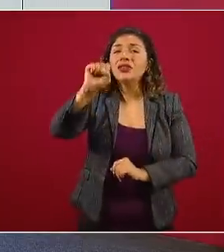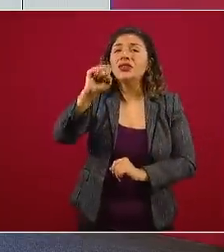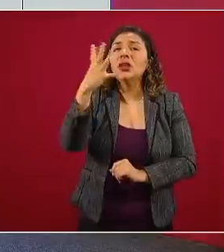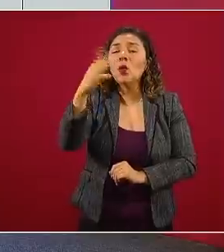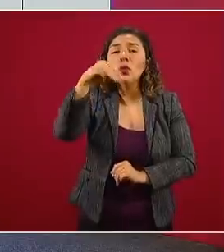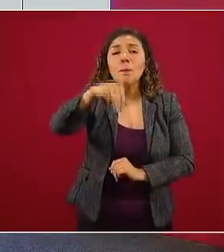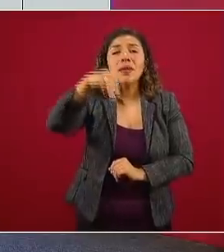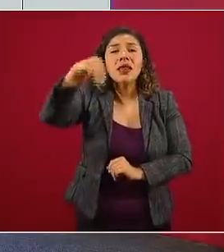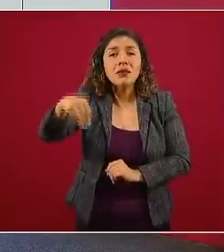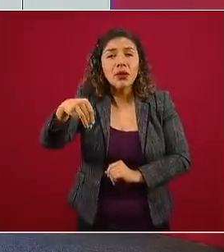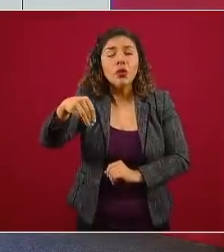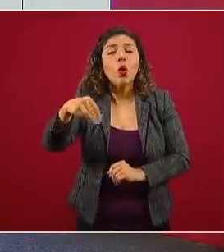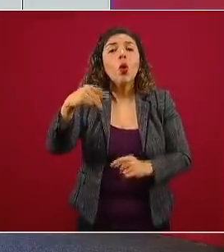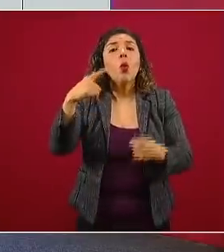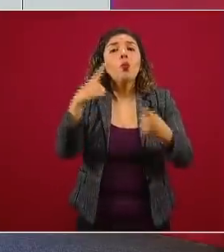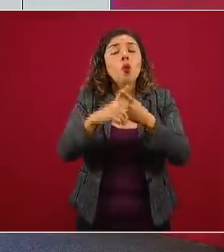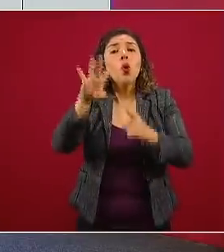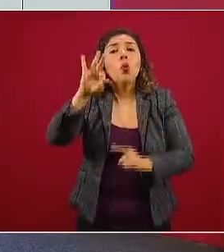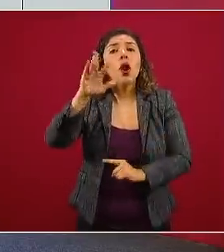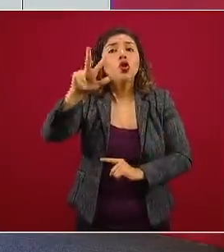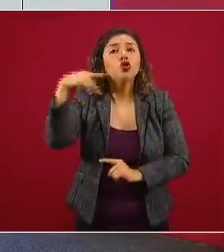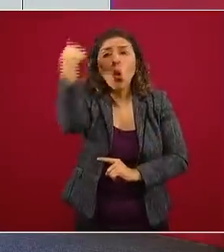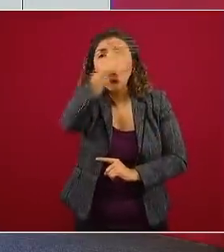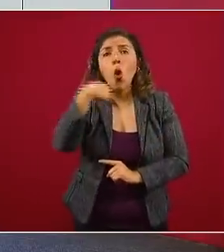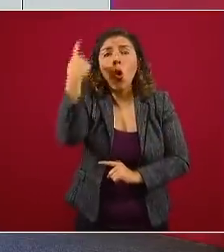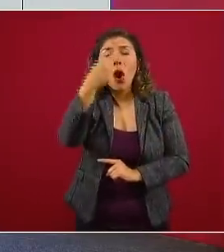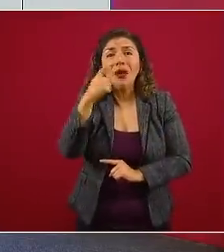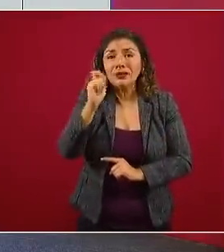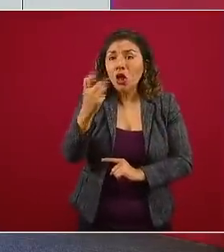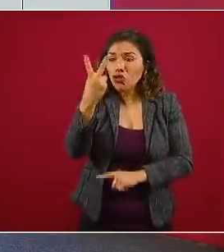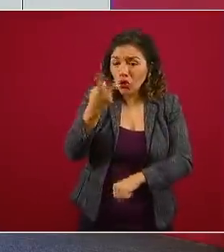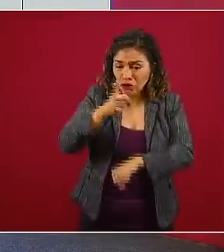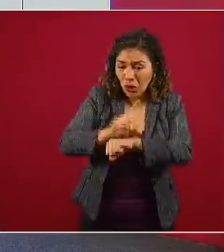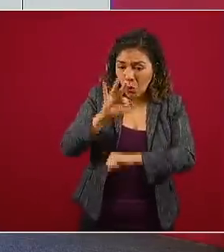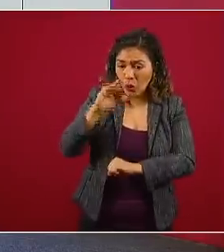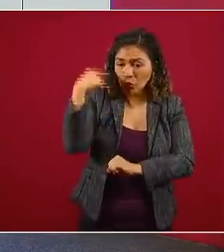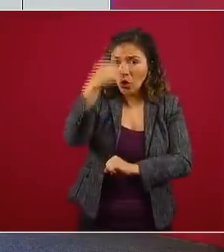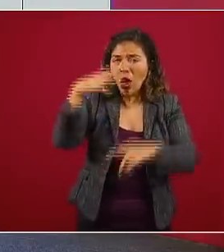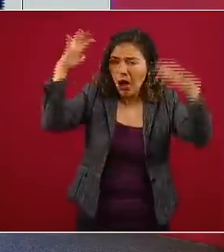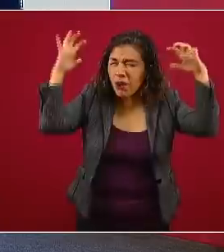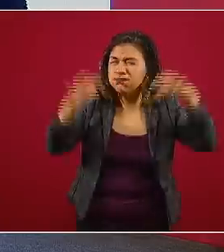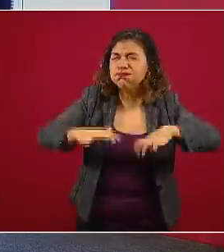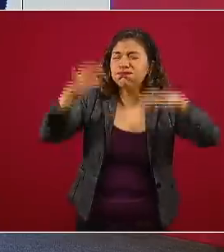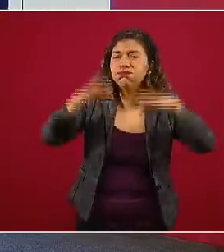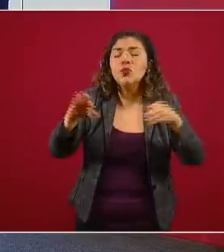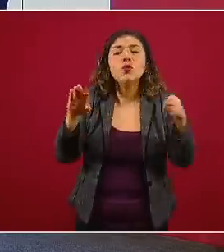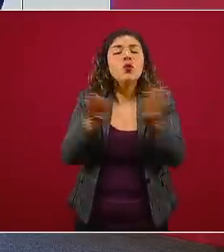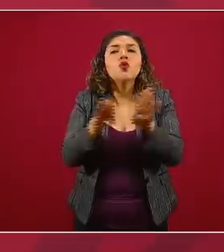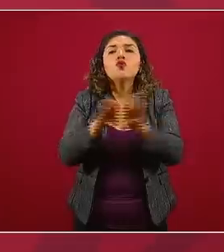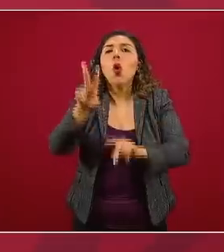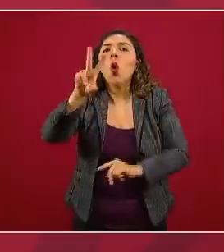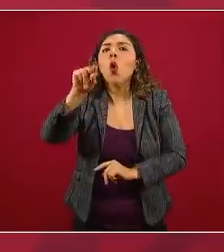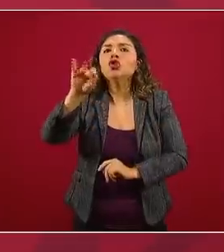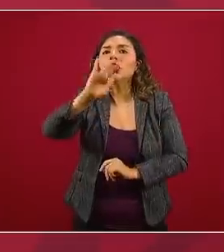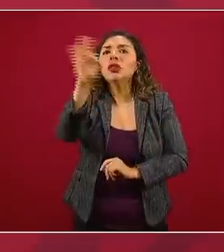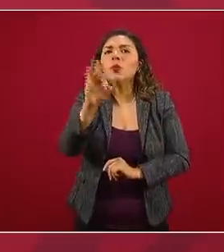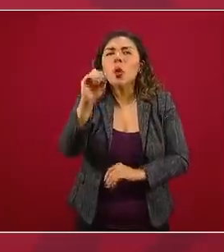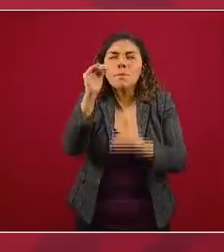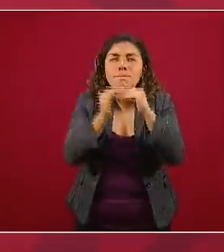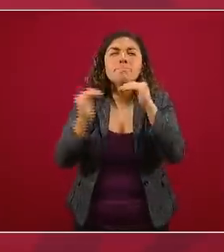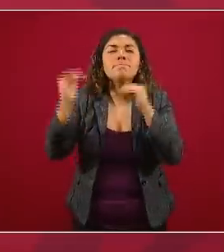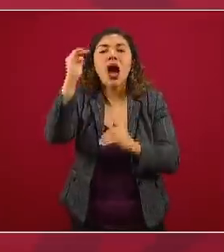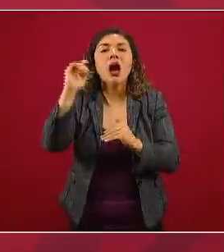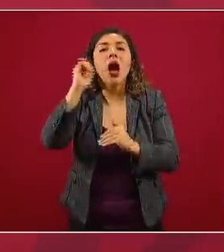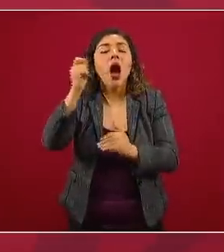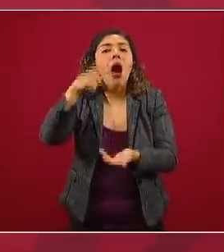milímetros acumulados en 48 horas es decir en 48 horas llovió casi el 80 por ciento un poco más del 80 por ciento